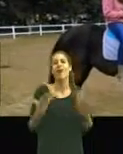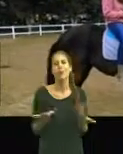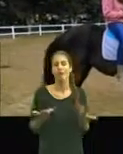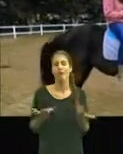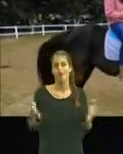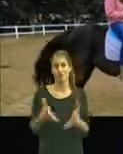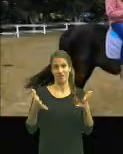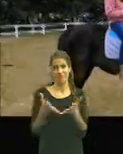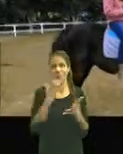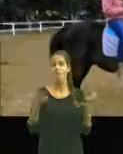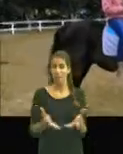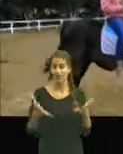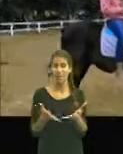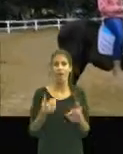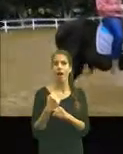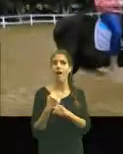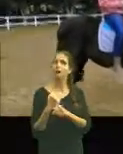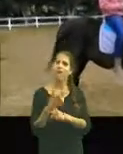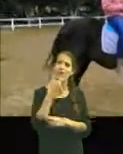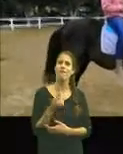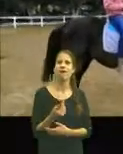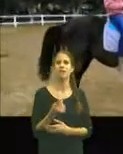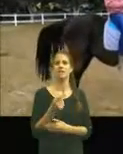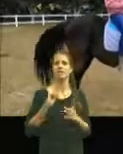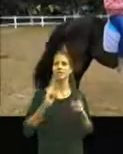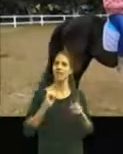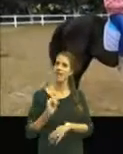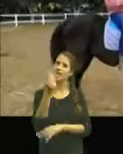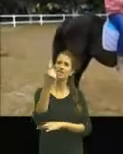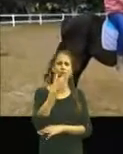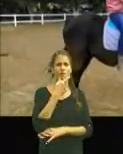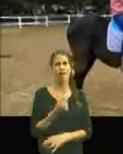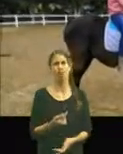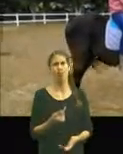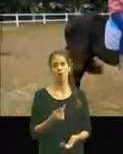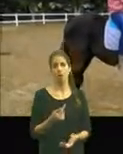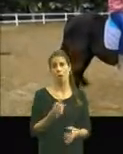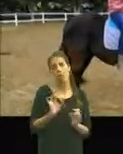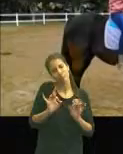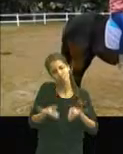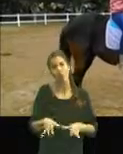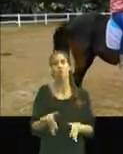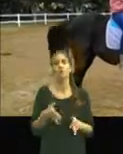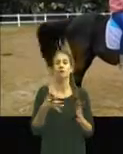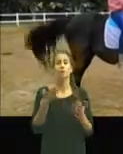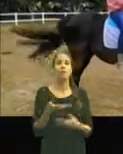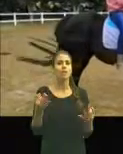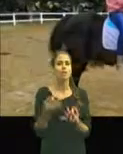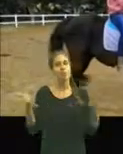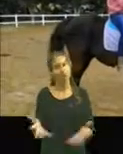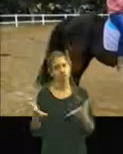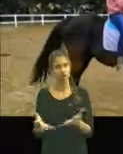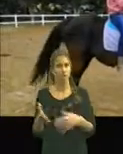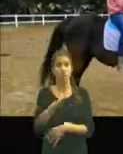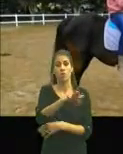tengas, mejor trabajas y antes consigues los objetivos establecidos. Entonces, se trata de motivación. Cada niño